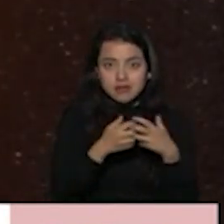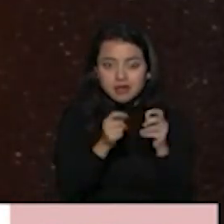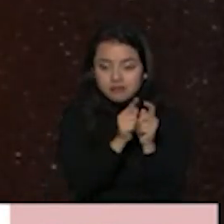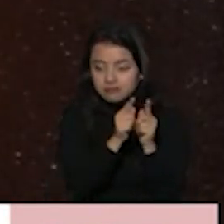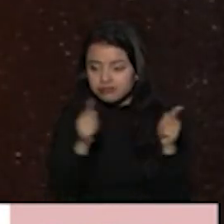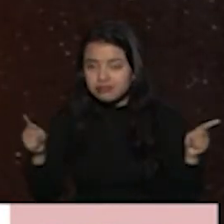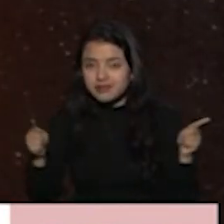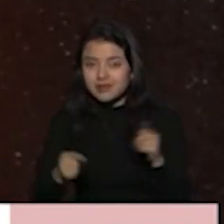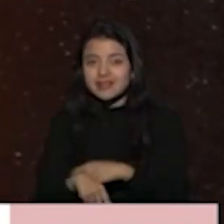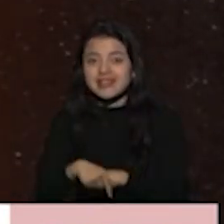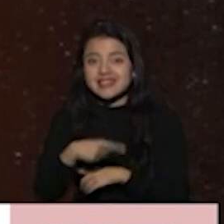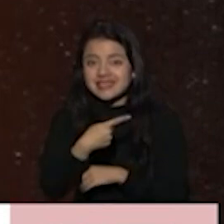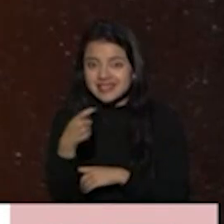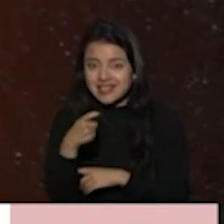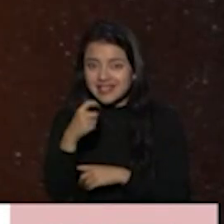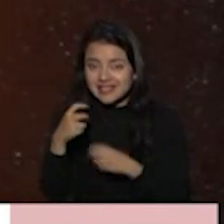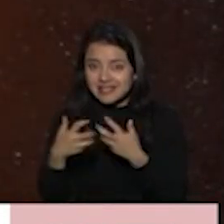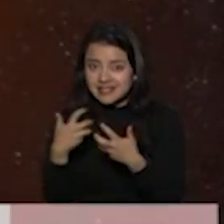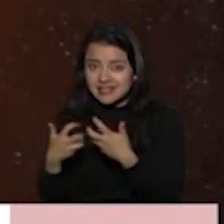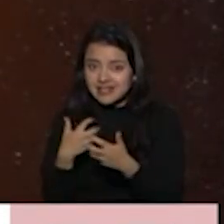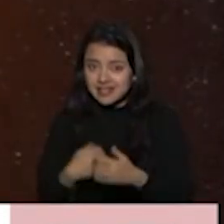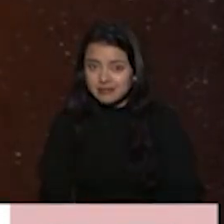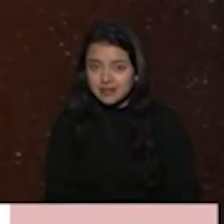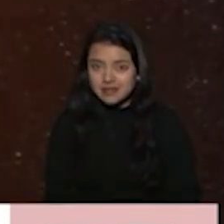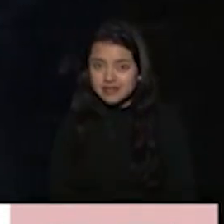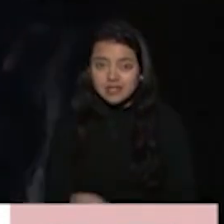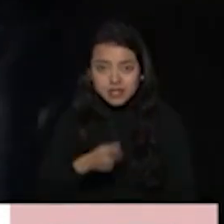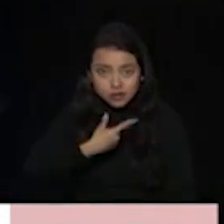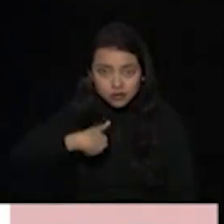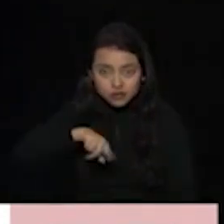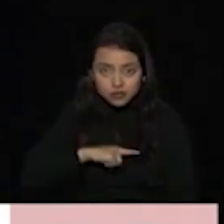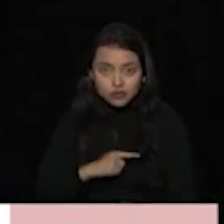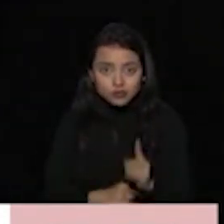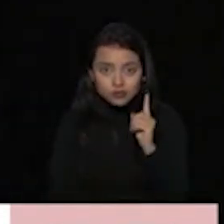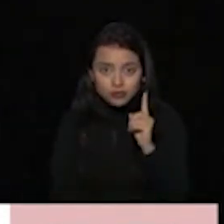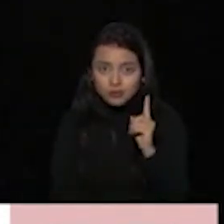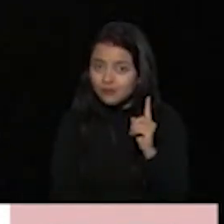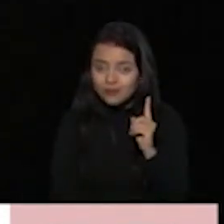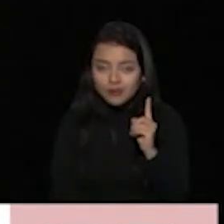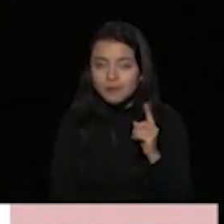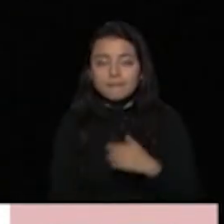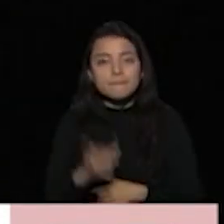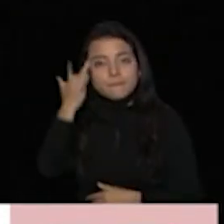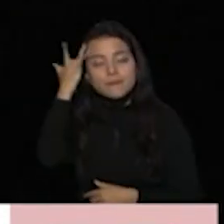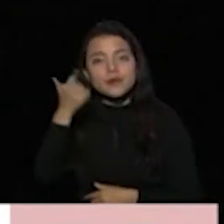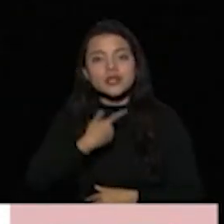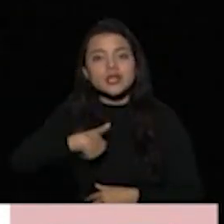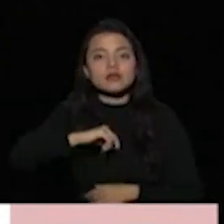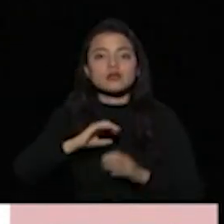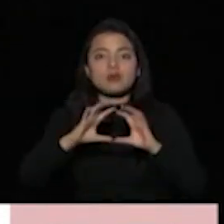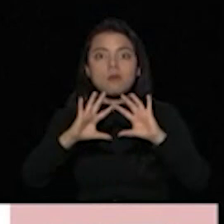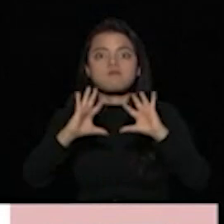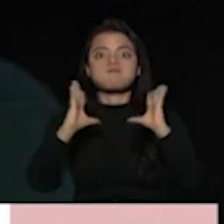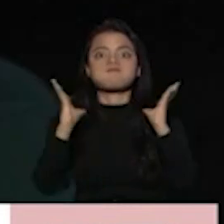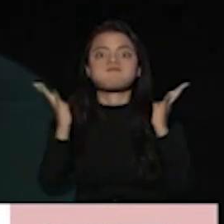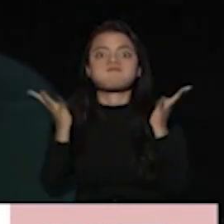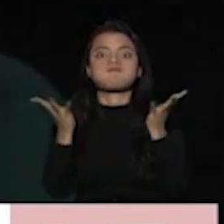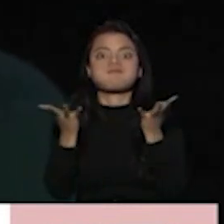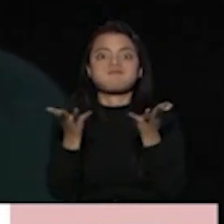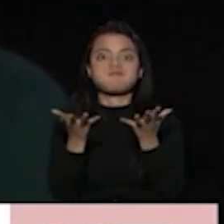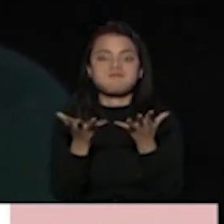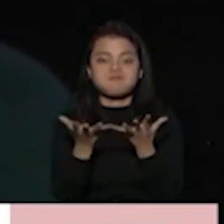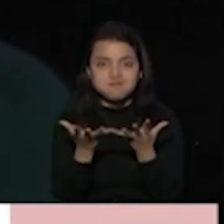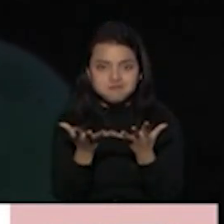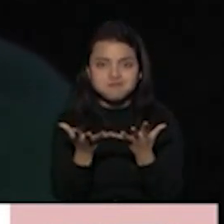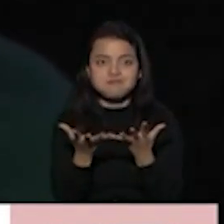sincronía, y el nuestro no es uno de ellos. Los planetas gigantes pueden desequilibrar las cosas. Lo mismo